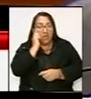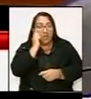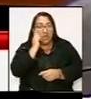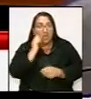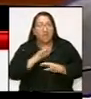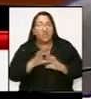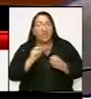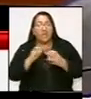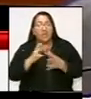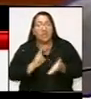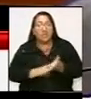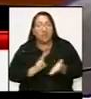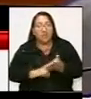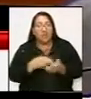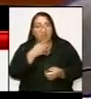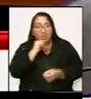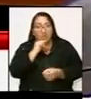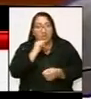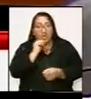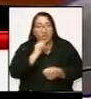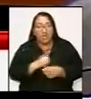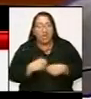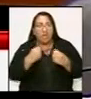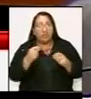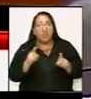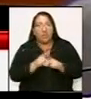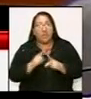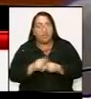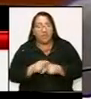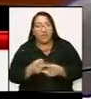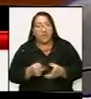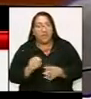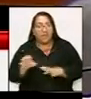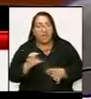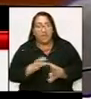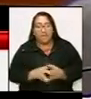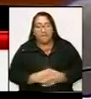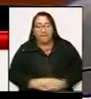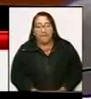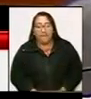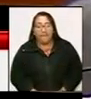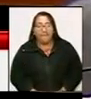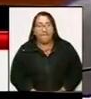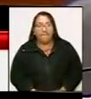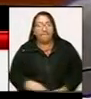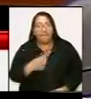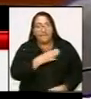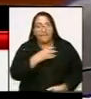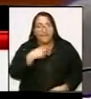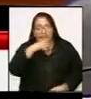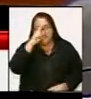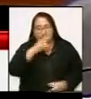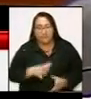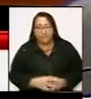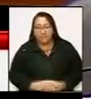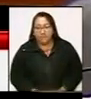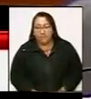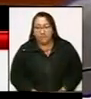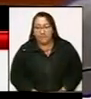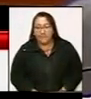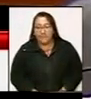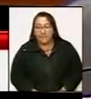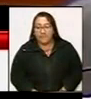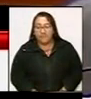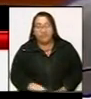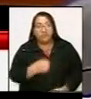sin seguro a las mujeres, es la lucha también, ¿no?, que ha generado el Estado peruano.